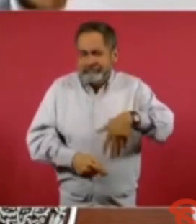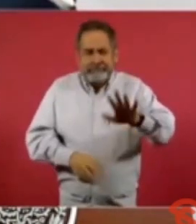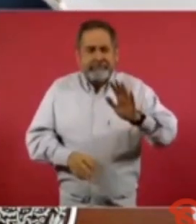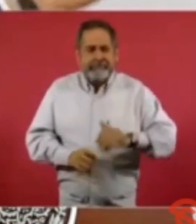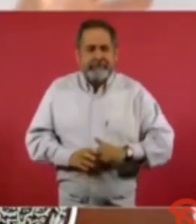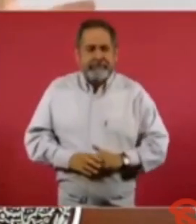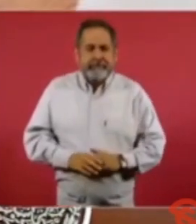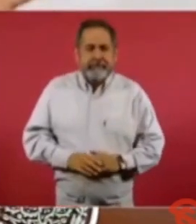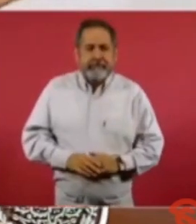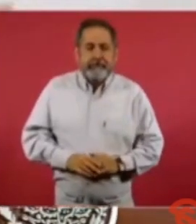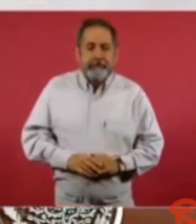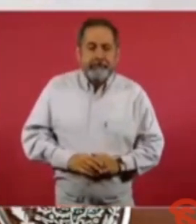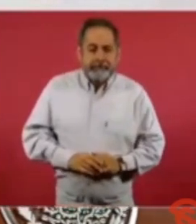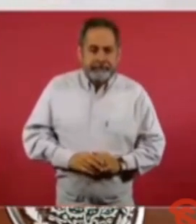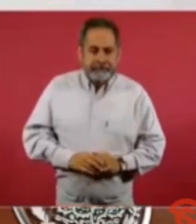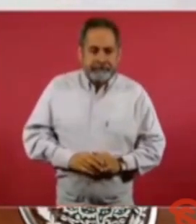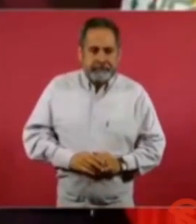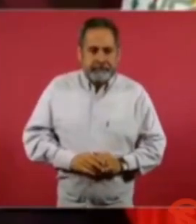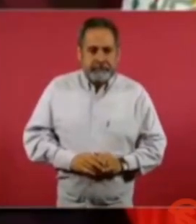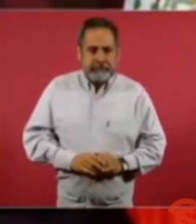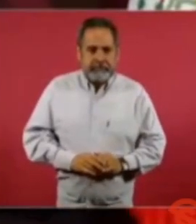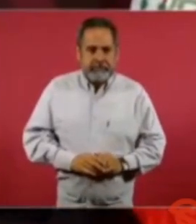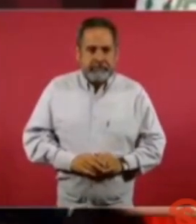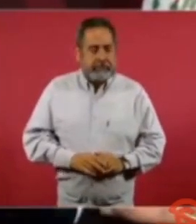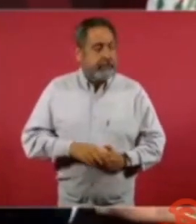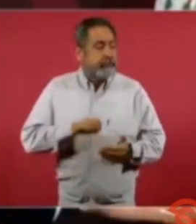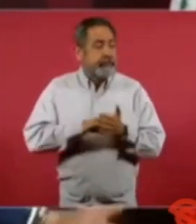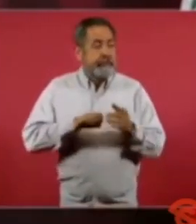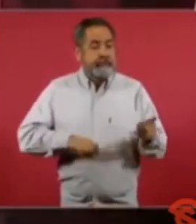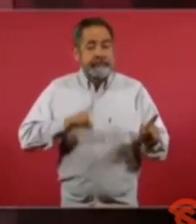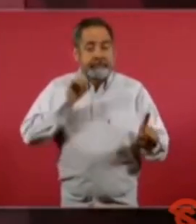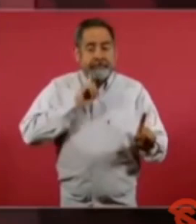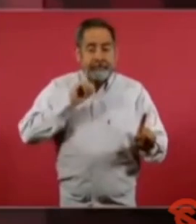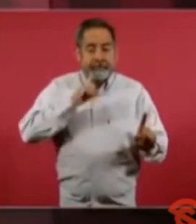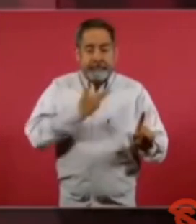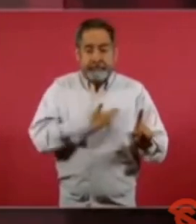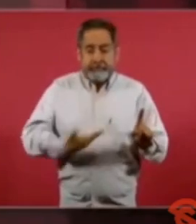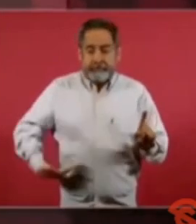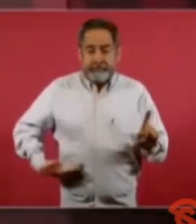el que la presidenta